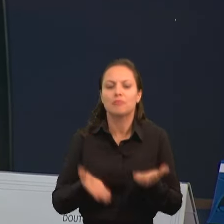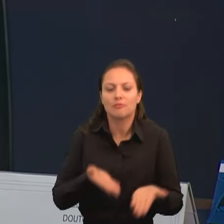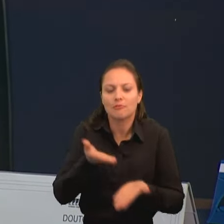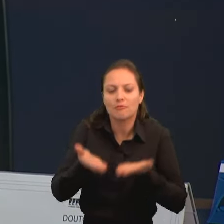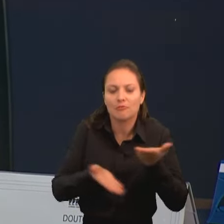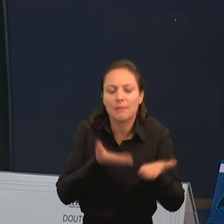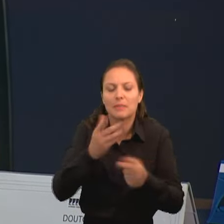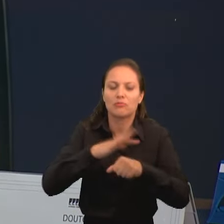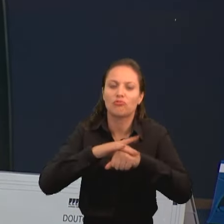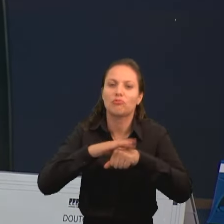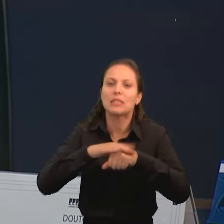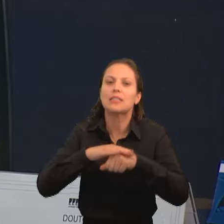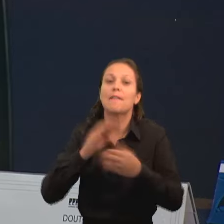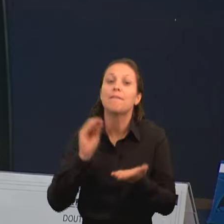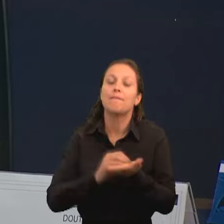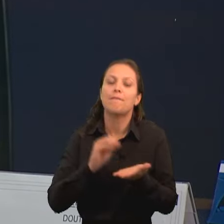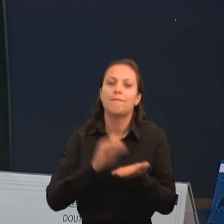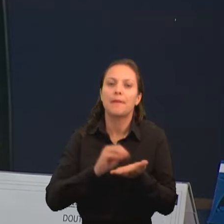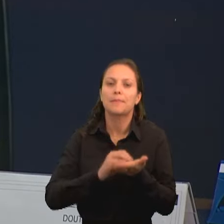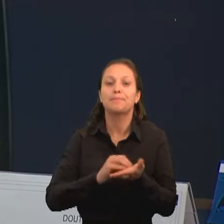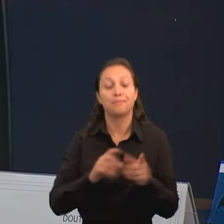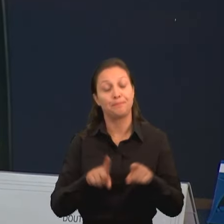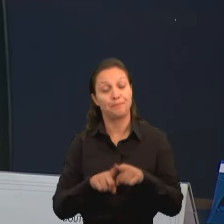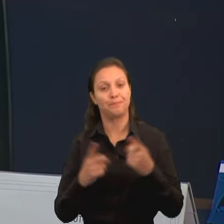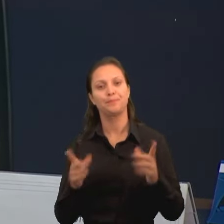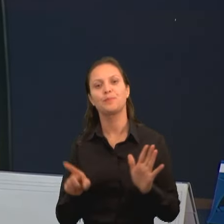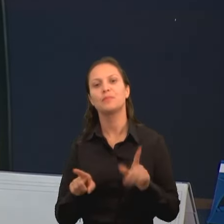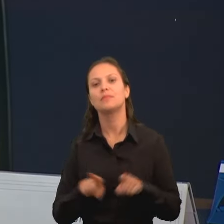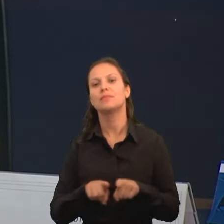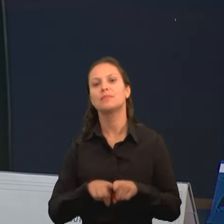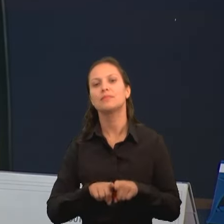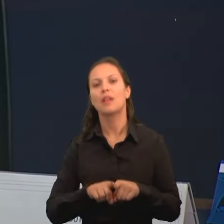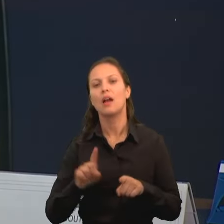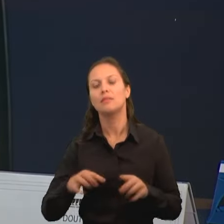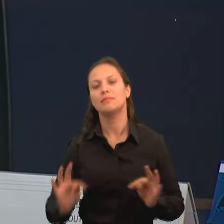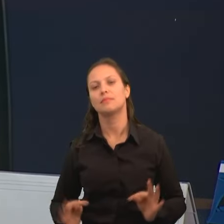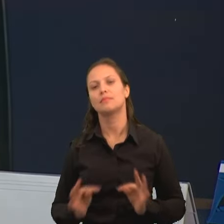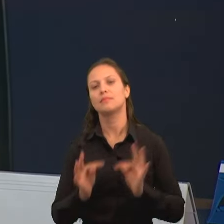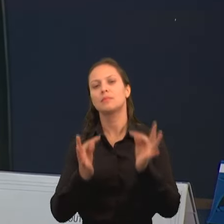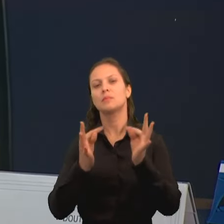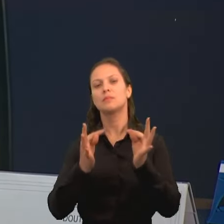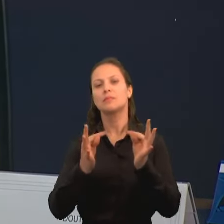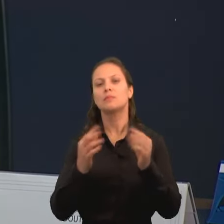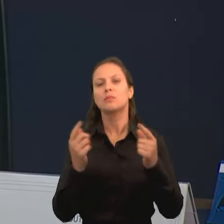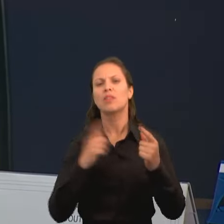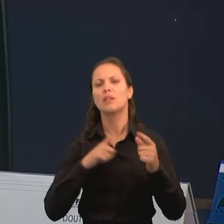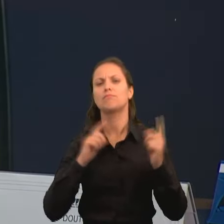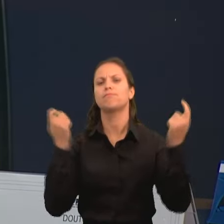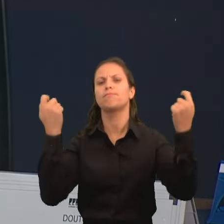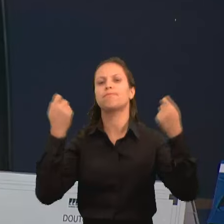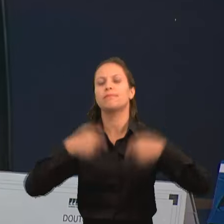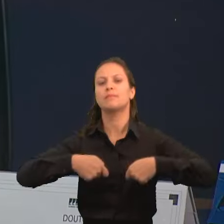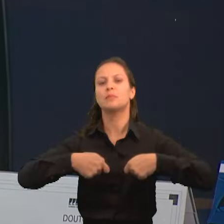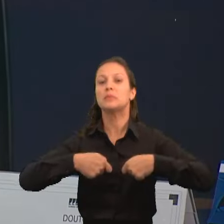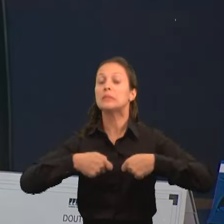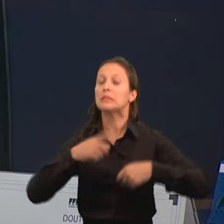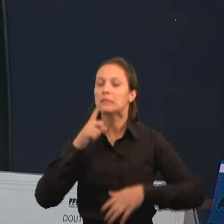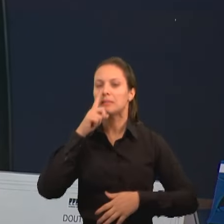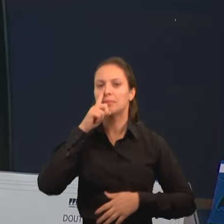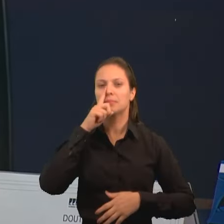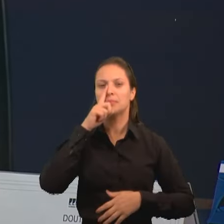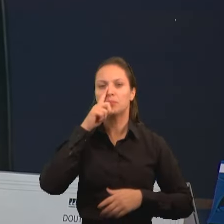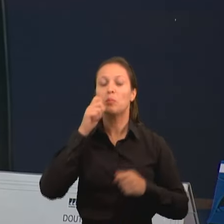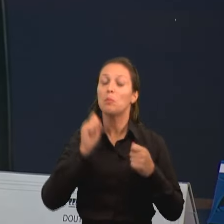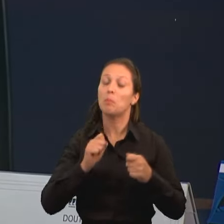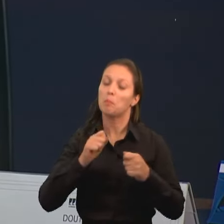humanidad, curar enfermedades. Aún no pudimos, que no podemos superar, pero es una tecnología con un gran potencial